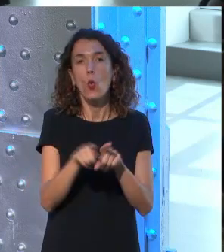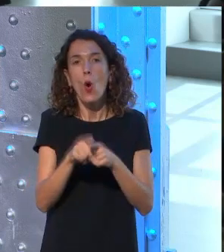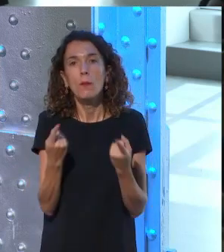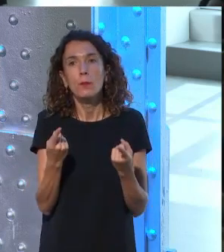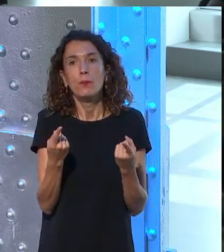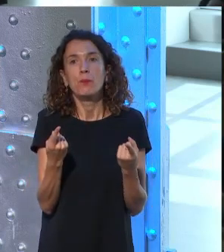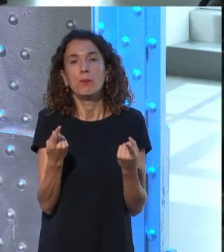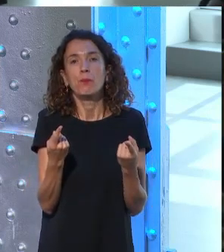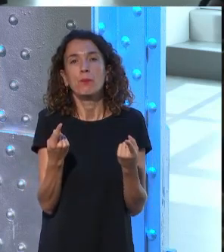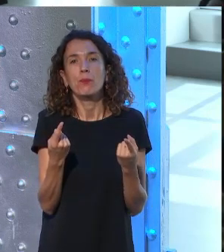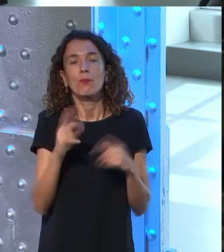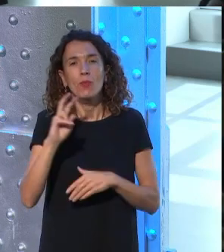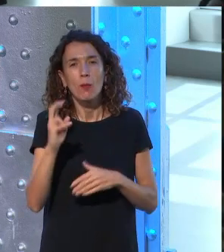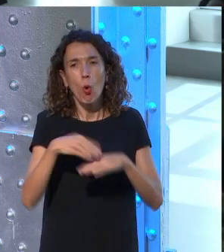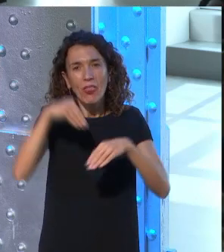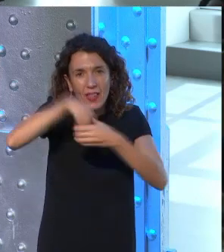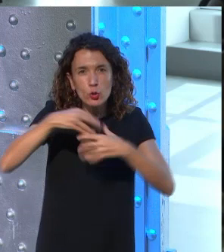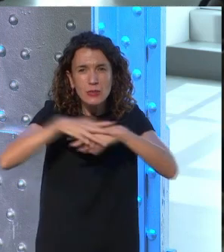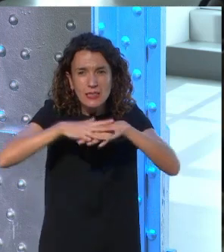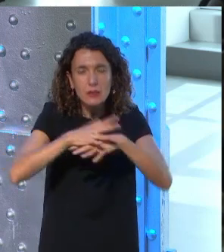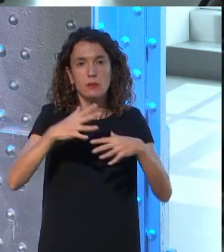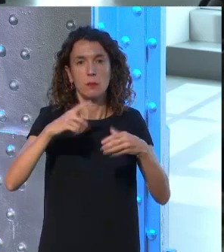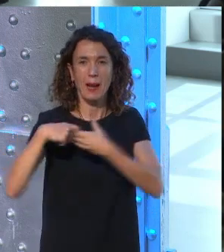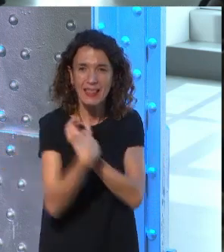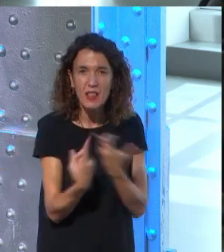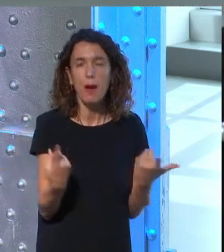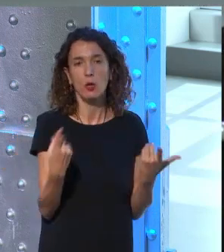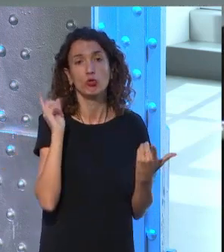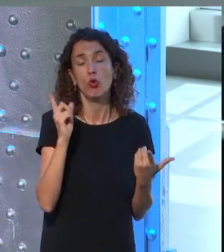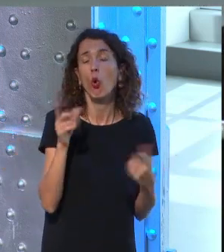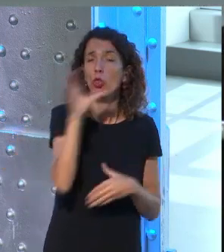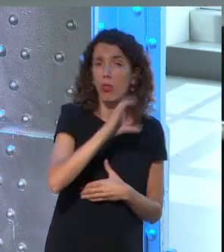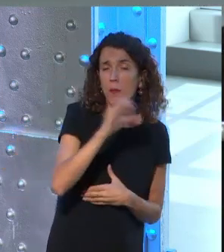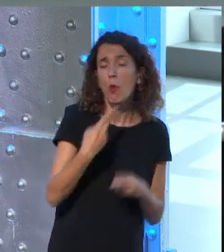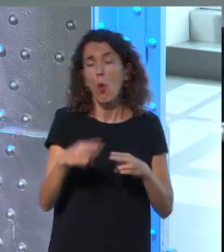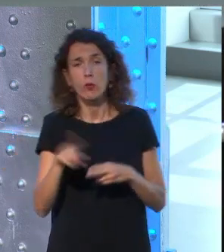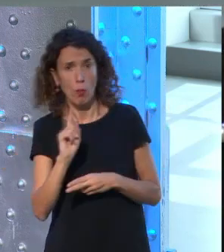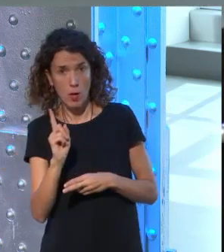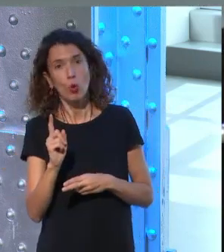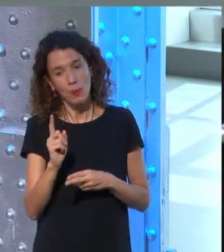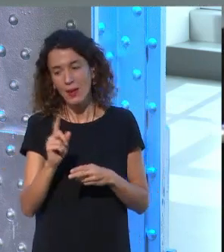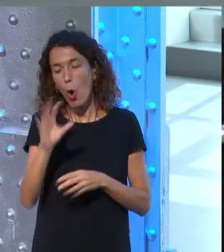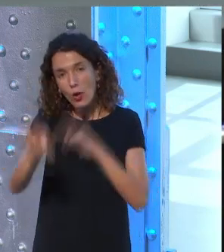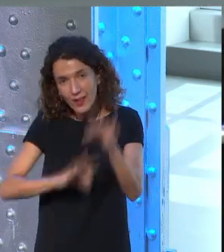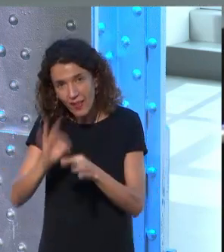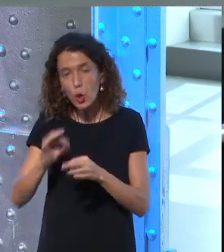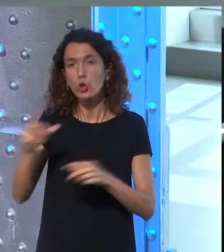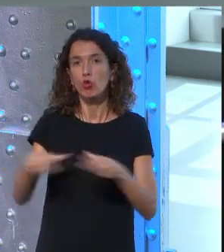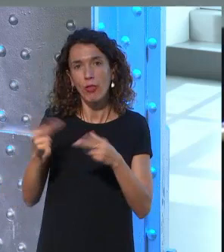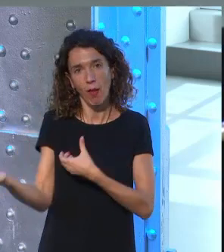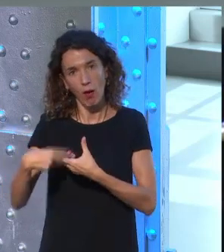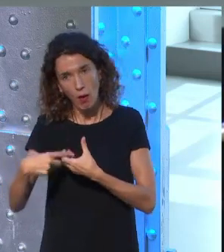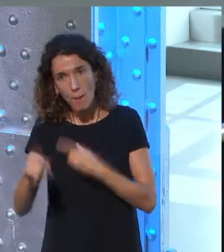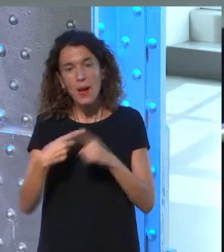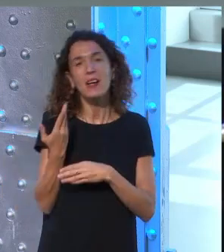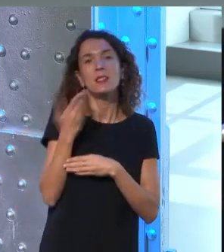un interface que permita participar a, no solo a científicos y a políticos, sino también a las organizaciones sociales y a